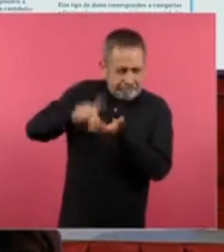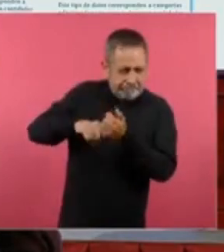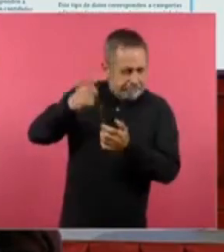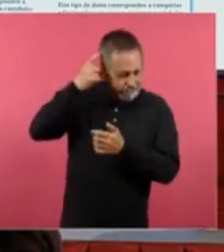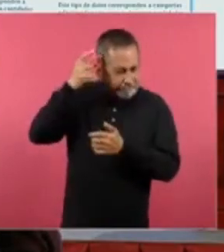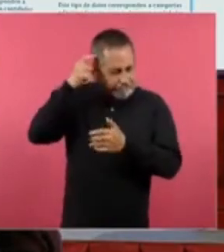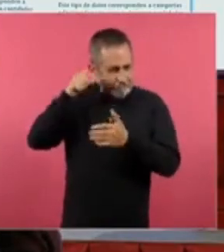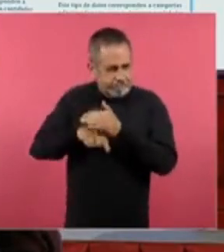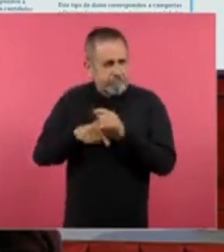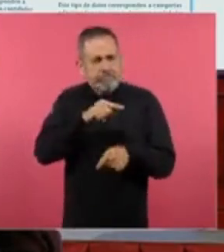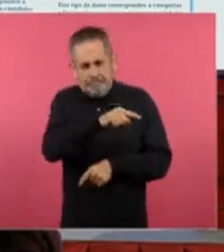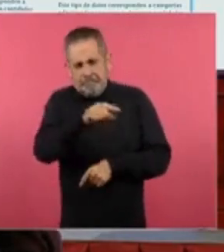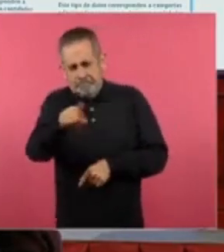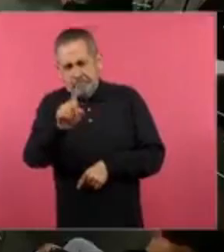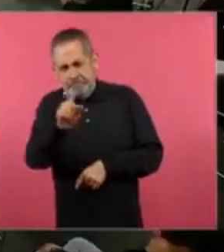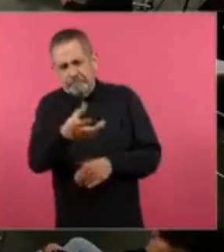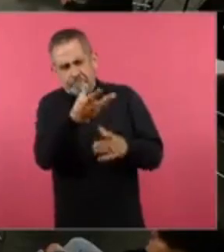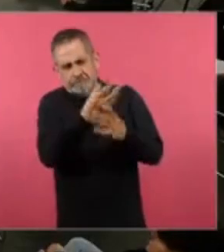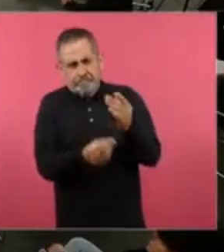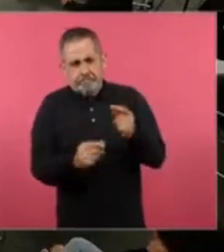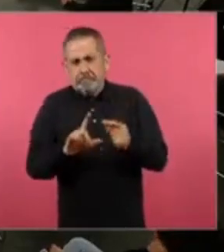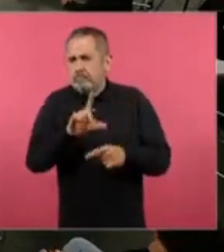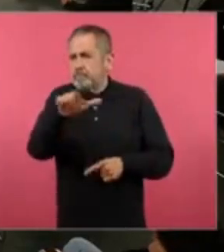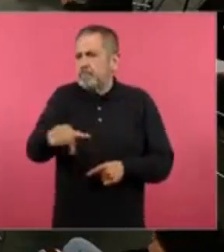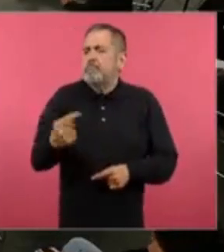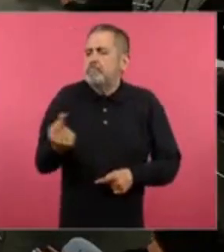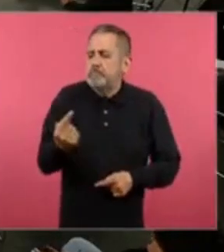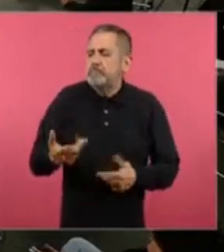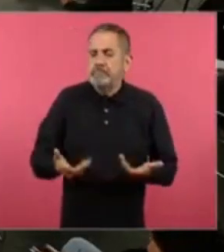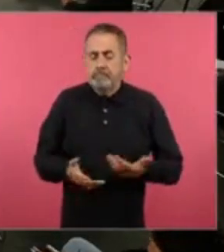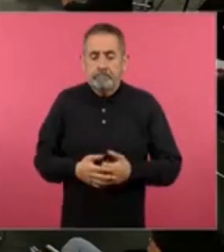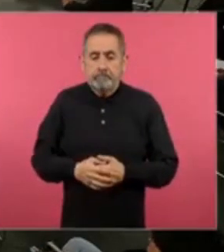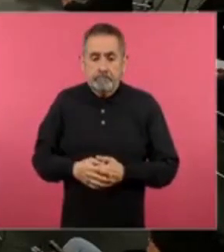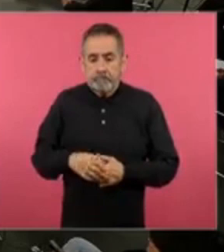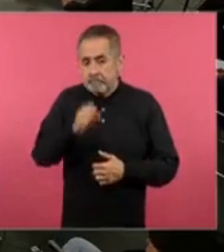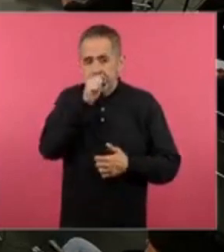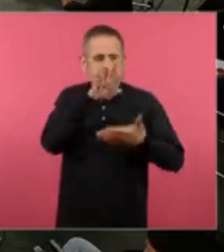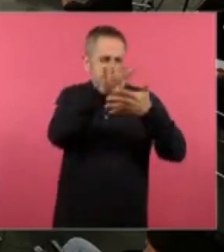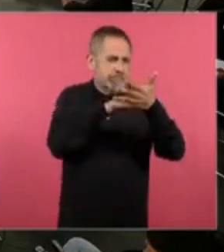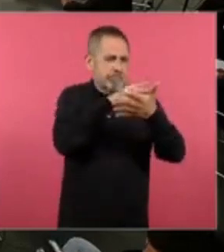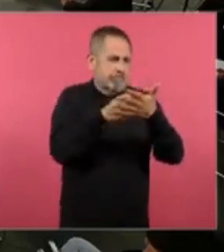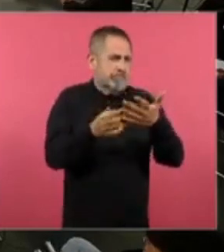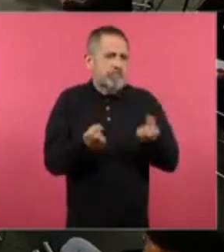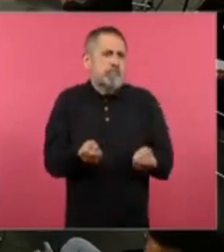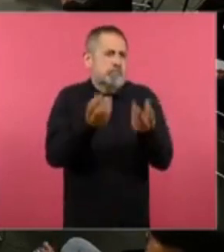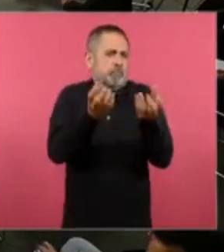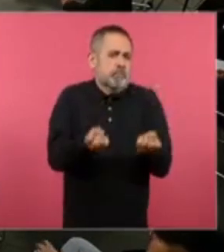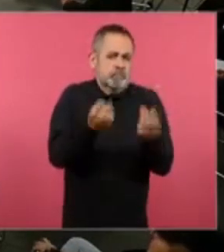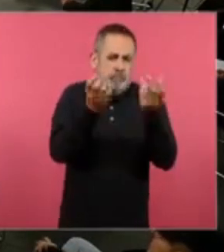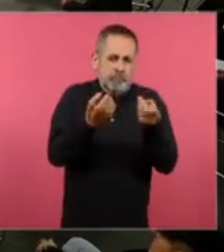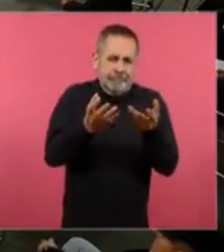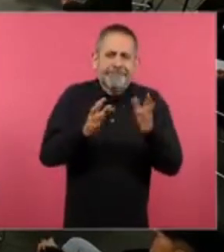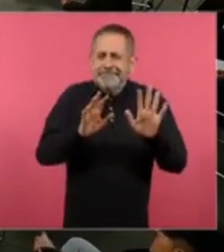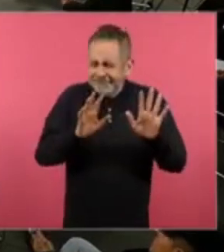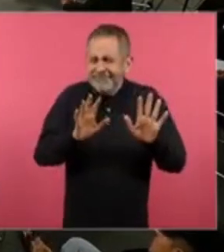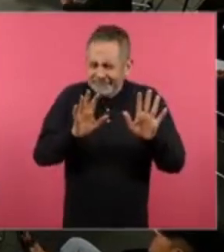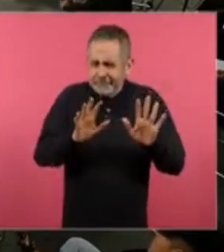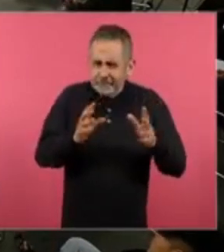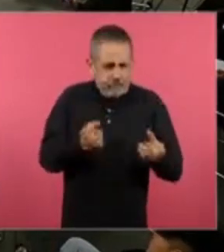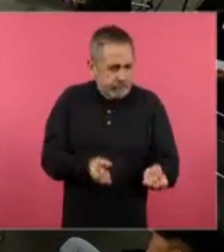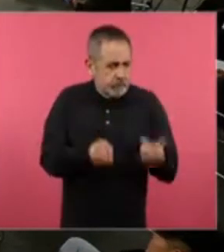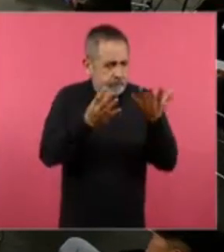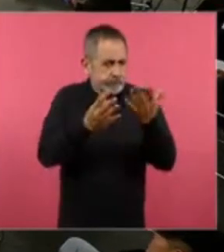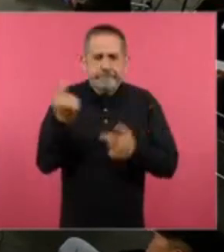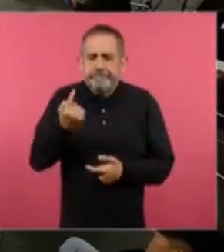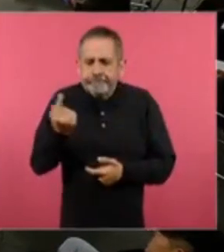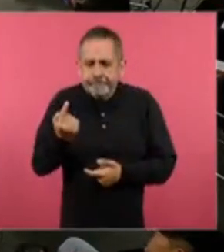de las causas y las consecuencias. Podemos tener una tabla con muchos números, pero la cuestión también es saber interpretar y